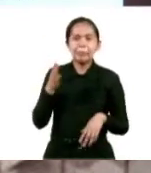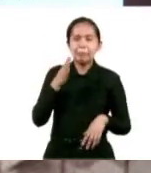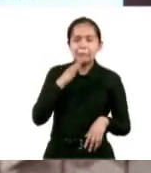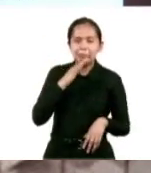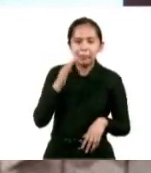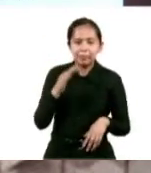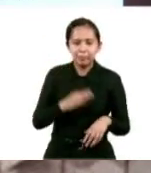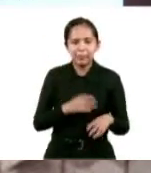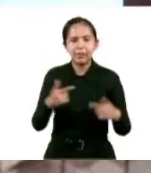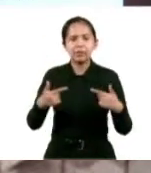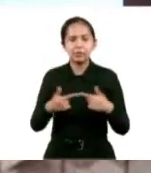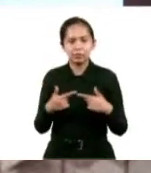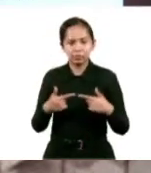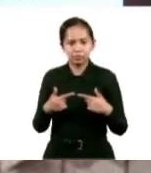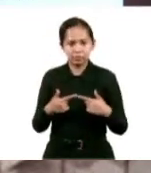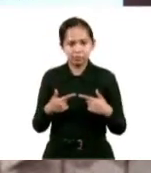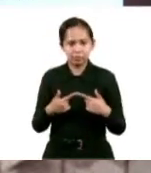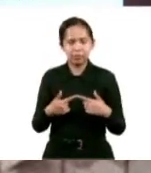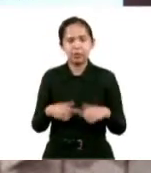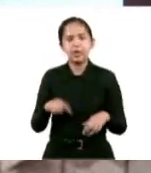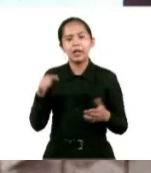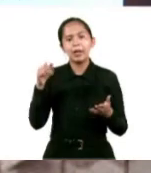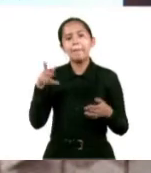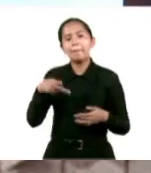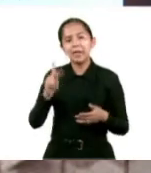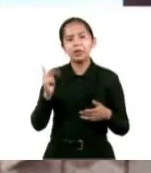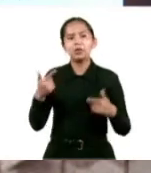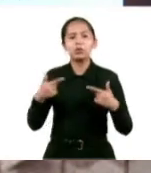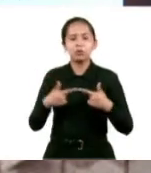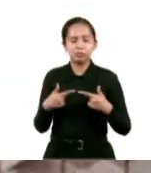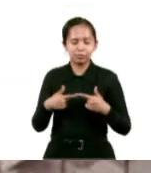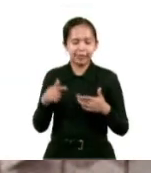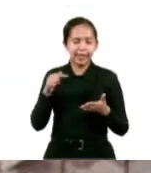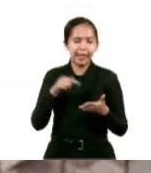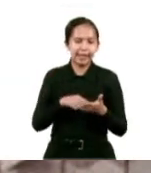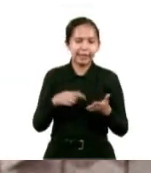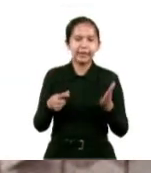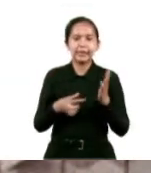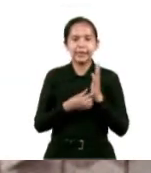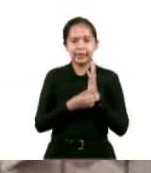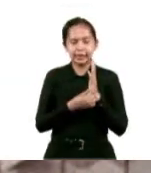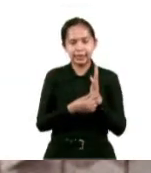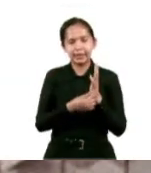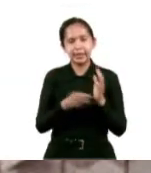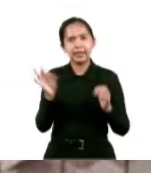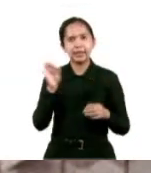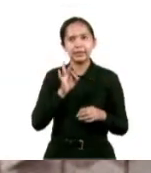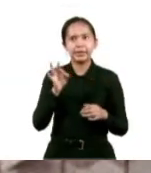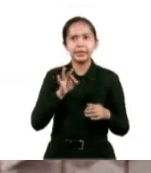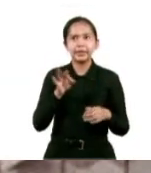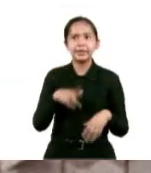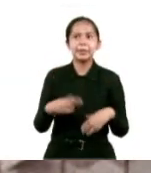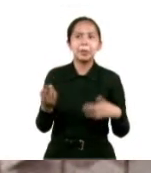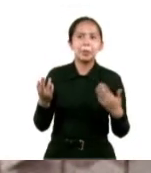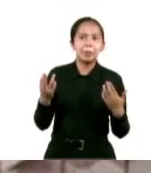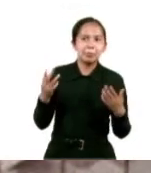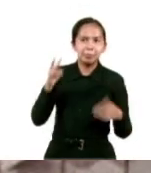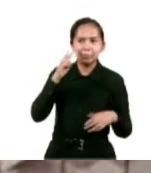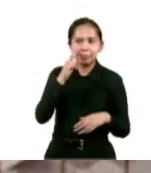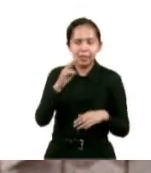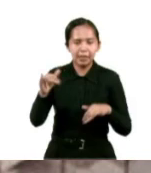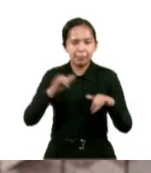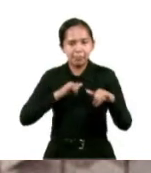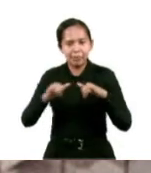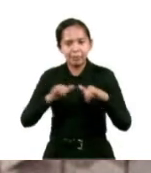View, donde el propio Google Street dice que puede que las condiciones reales difieran de los resultados de los mapas